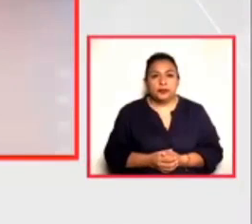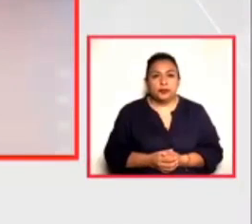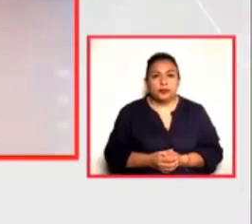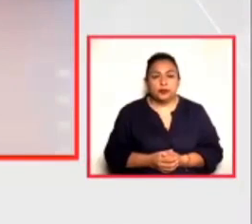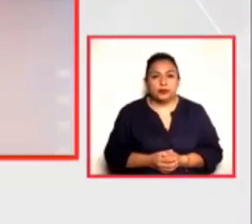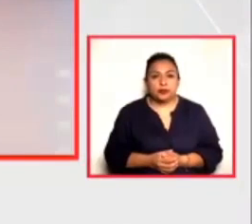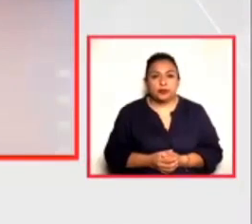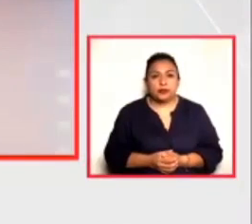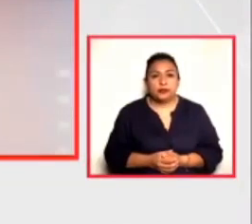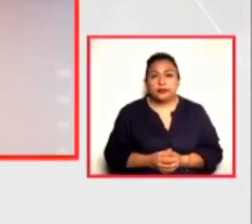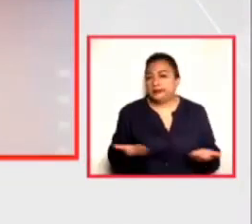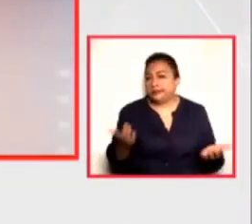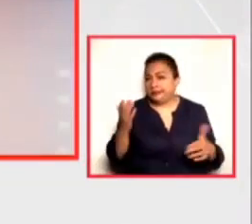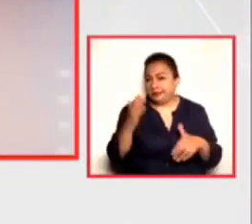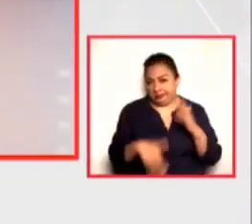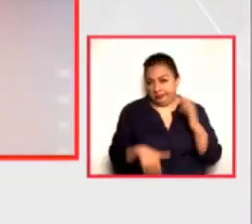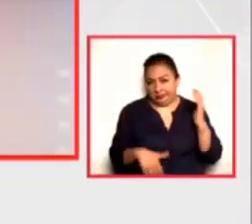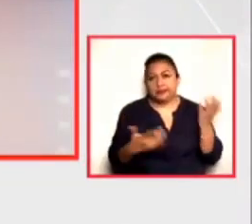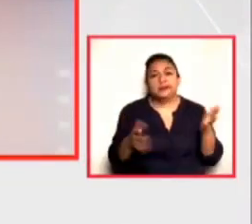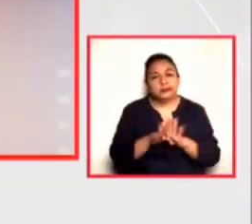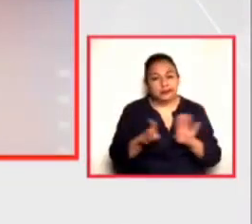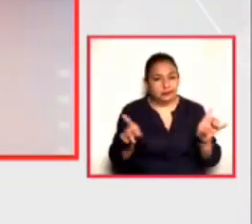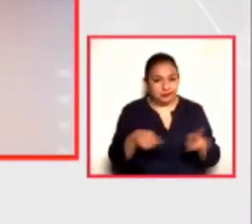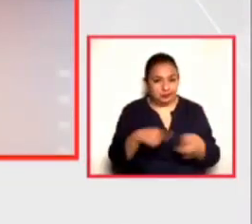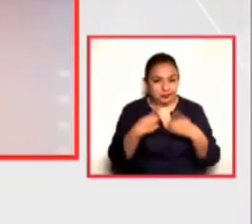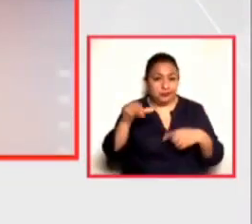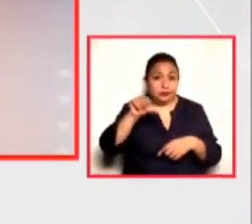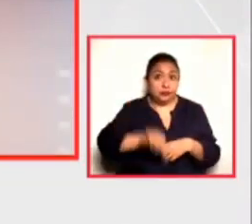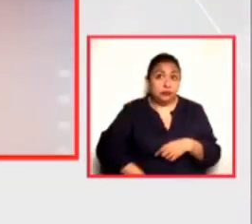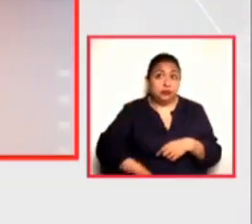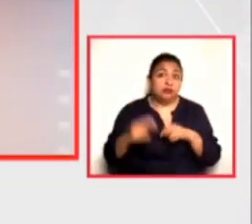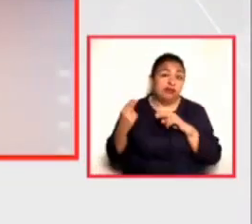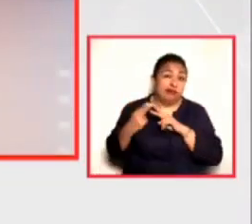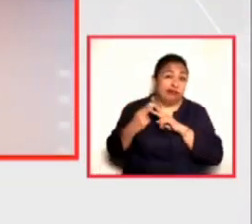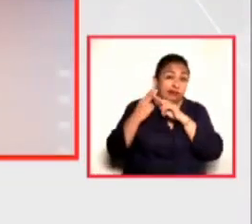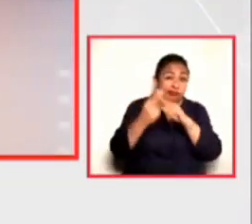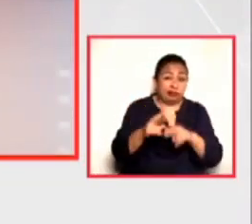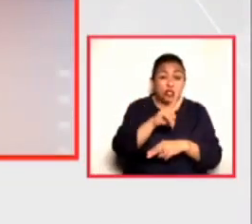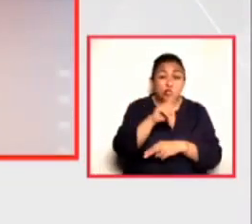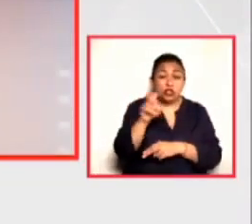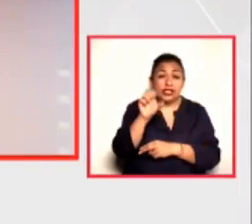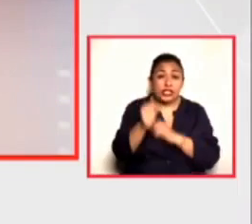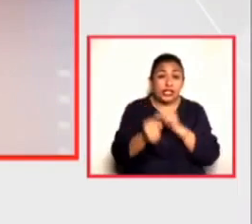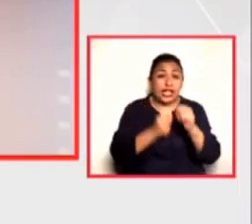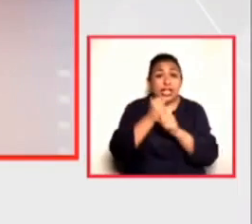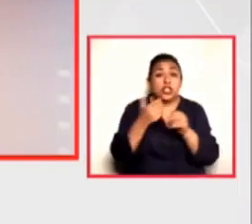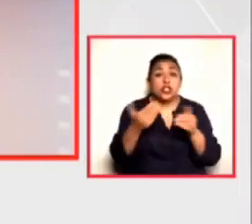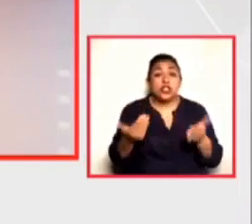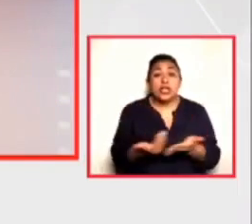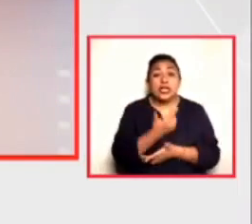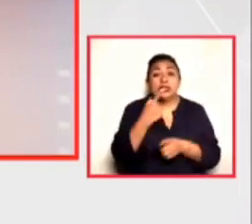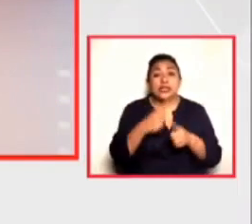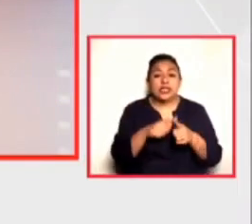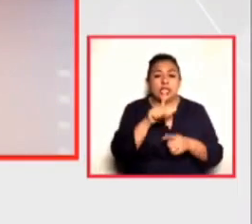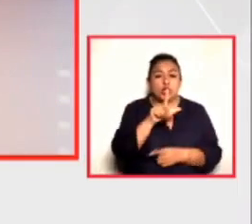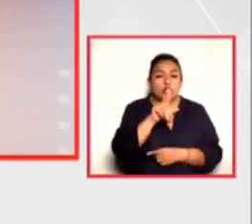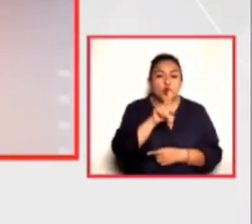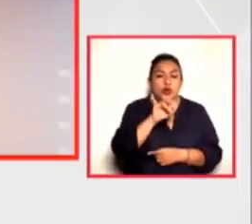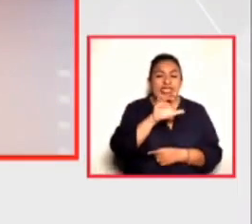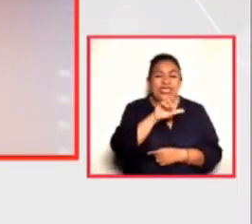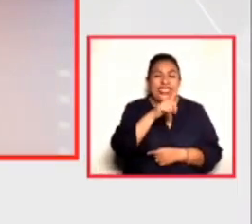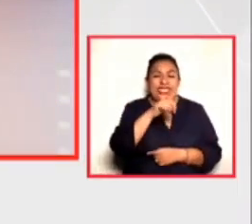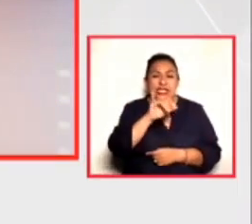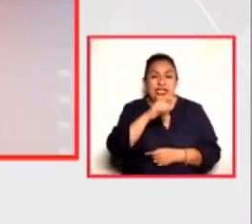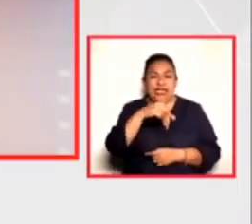Nos despedimos y lo hacemos con música. Hoy se cumplen exactamente 260 años del natalicio de Luigi Cherubini, un compositor italiano